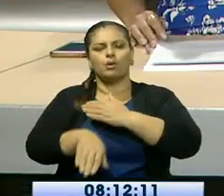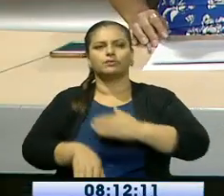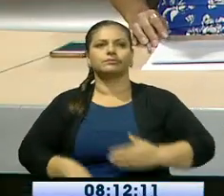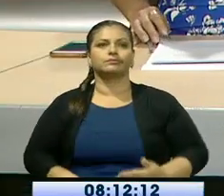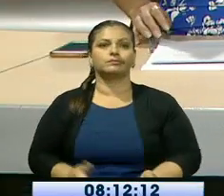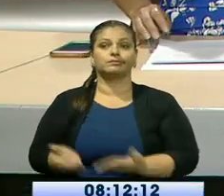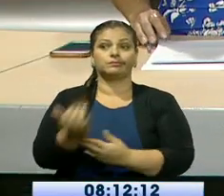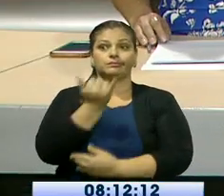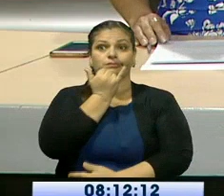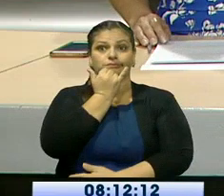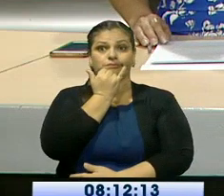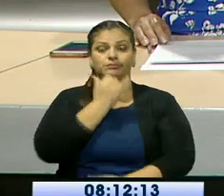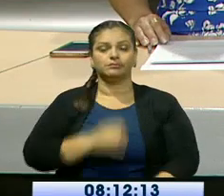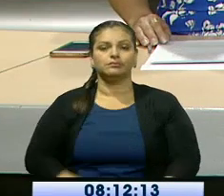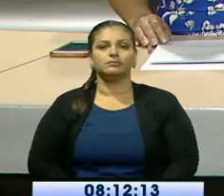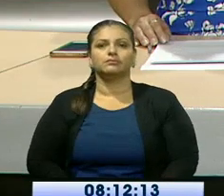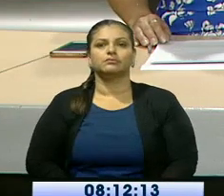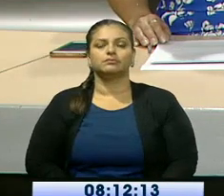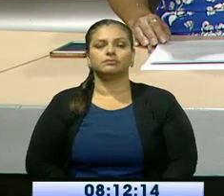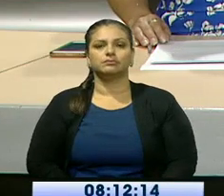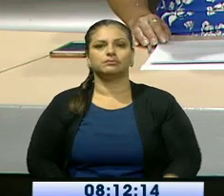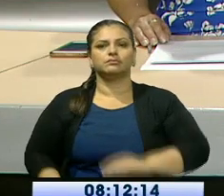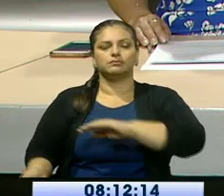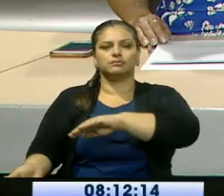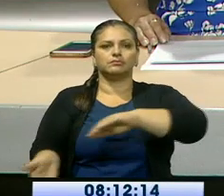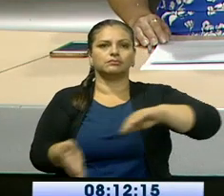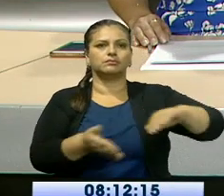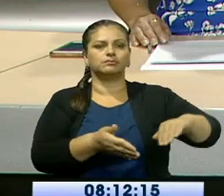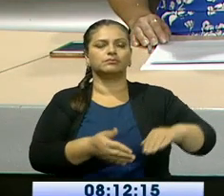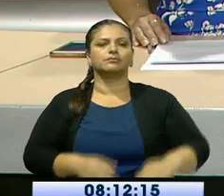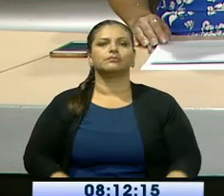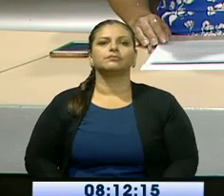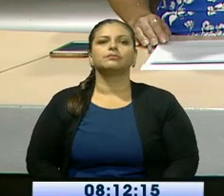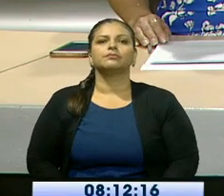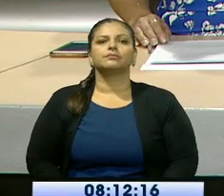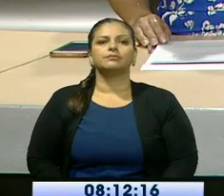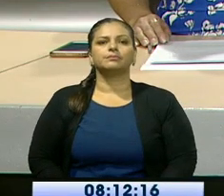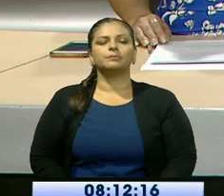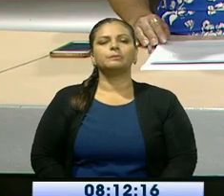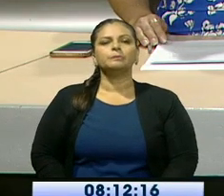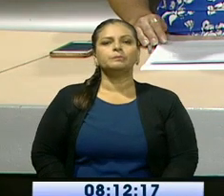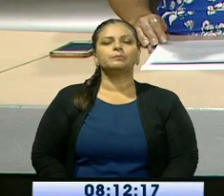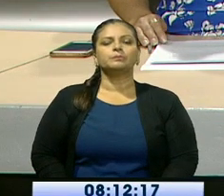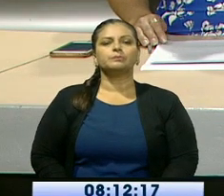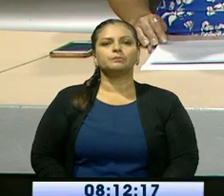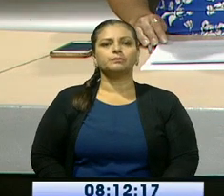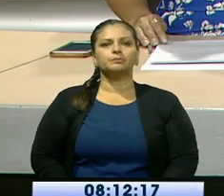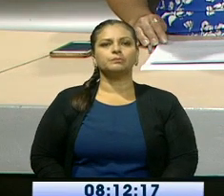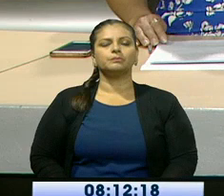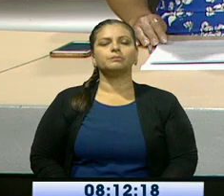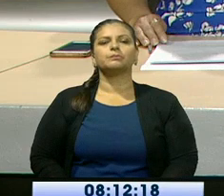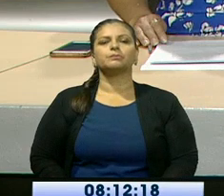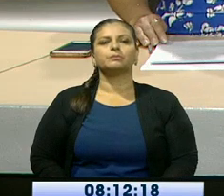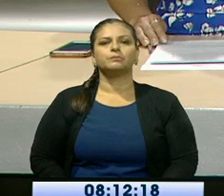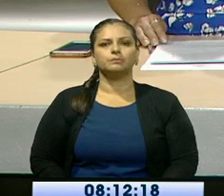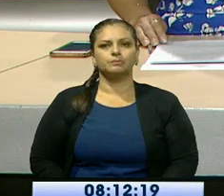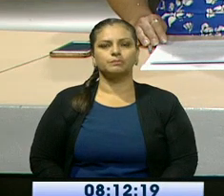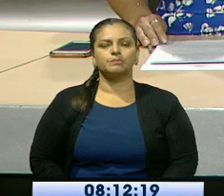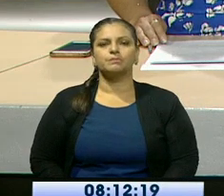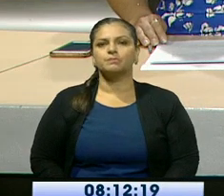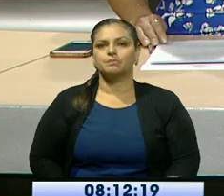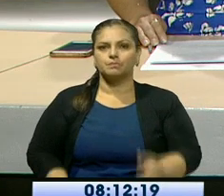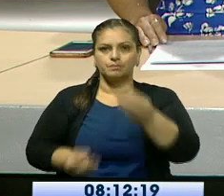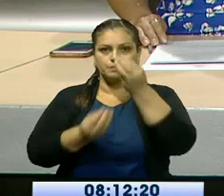Más información para ustedes, 7 sujetos fueron detenidos en un operativo policial en el que se receptaron aproximadamente 6.000 libras